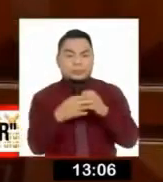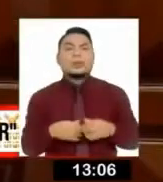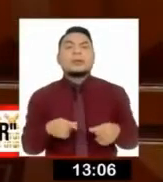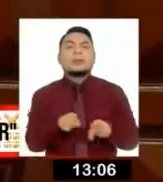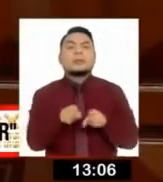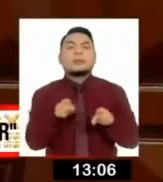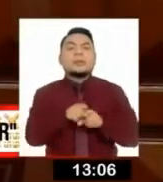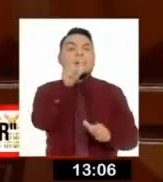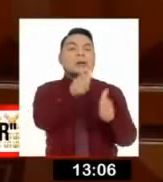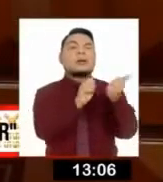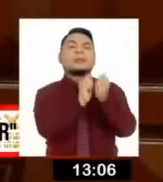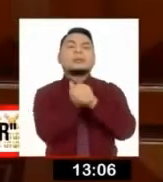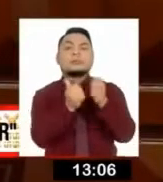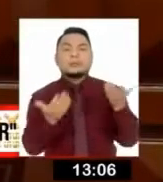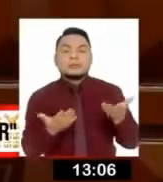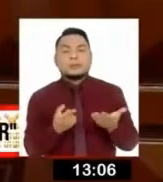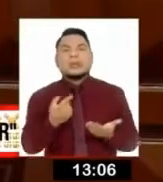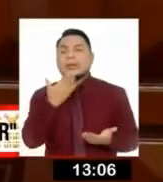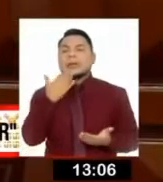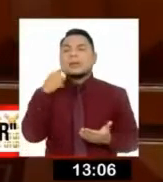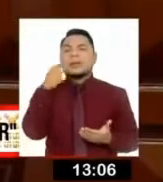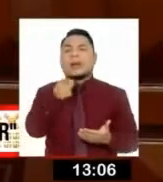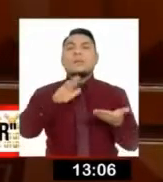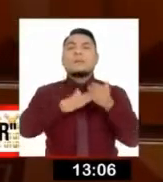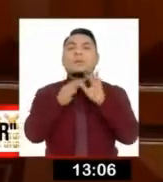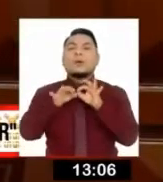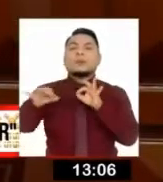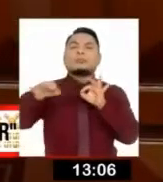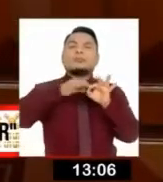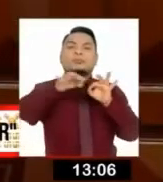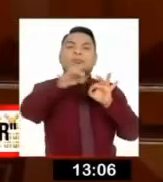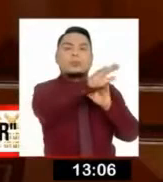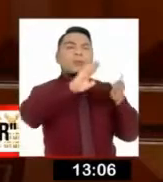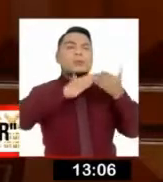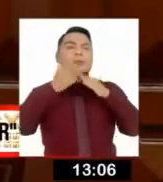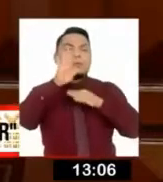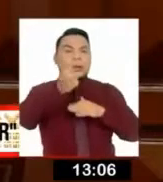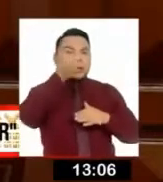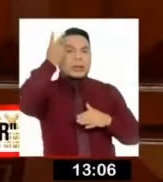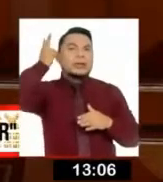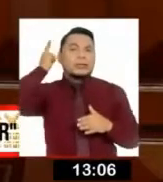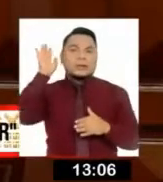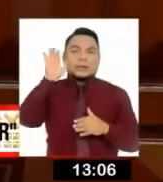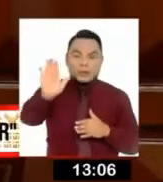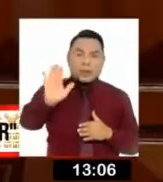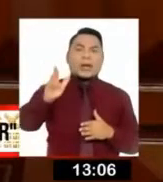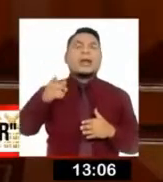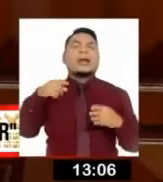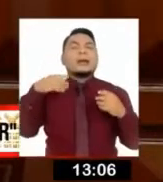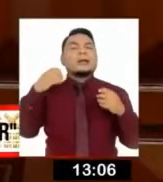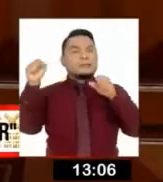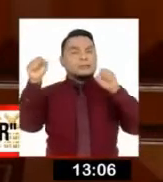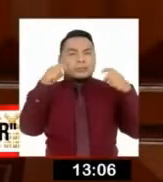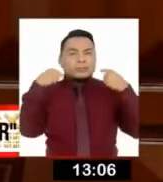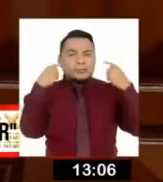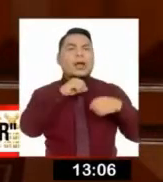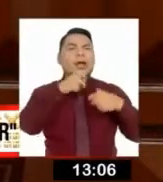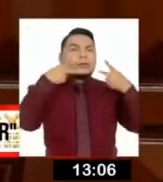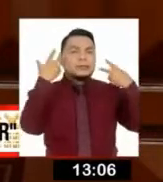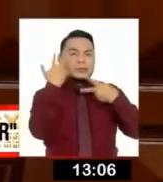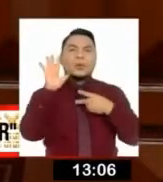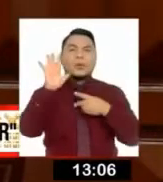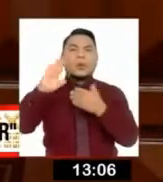de candidatos provenientes de los pueblos originarios, de los pueblos indígenas, nativos y originarios,